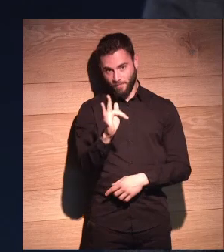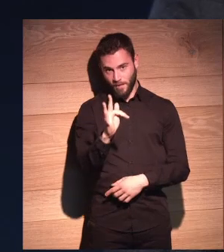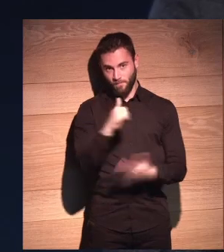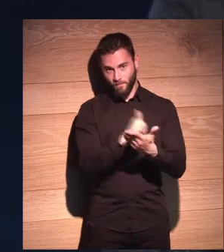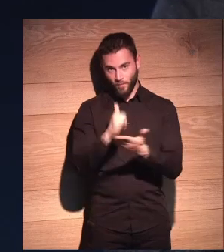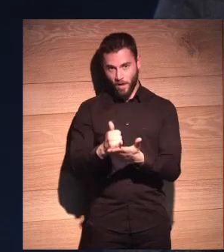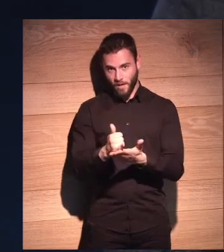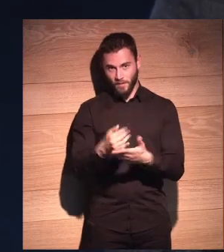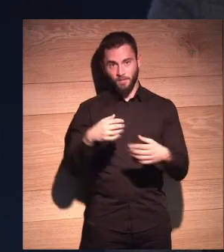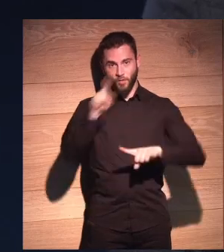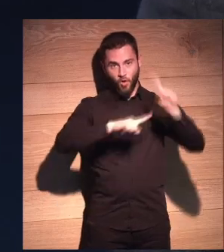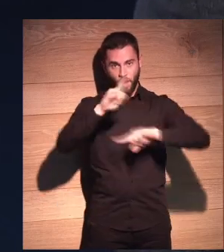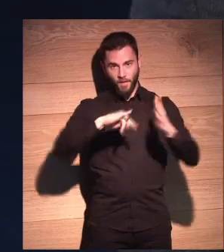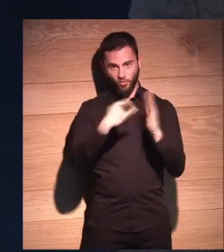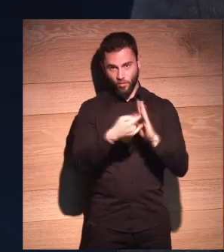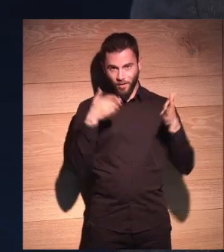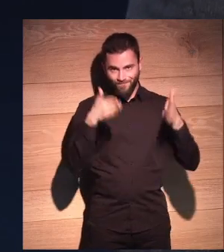para solucionar problemas.